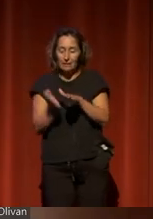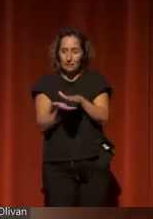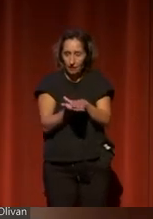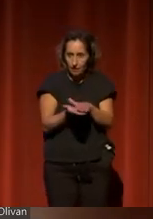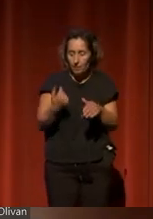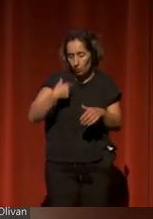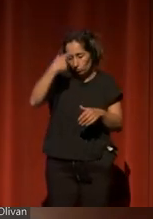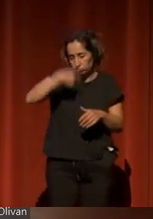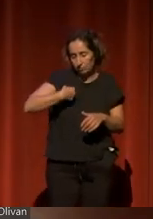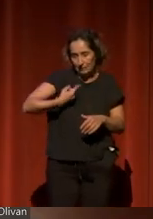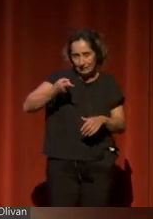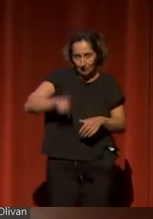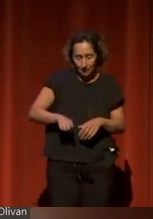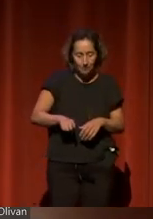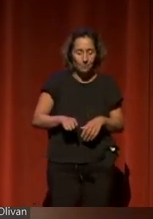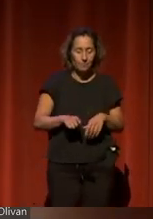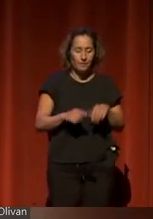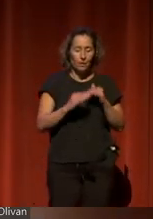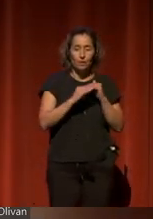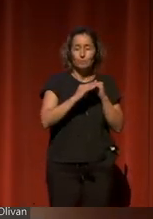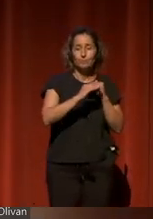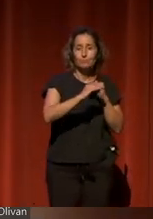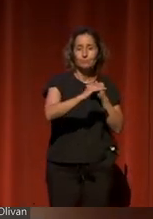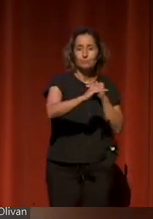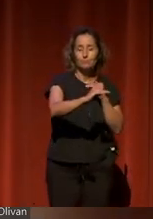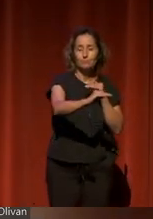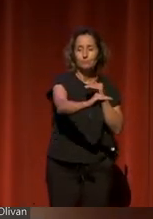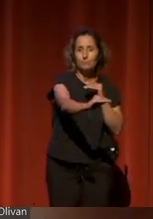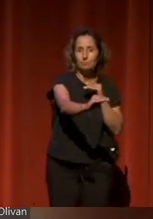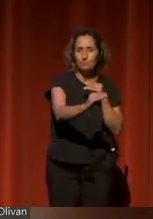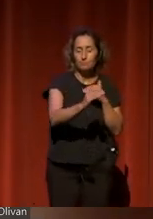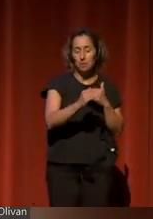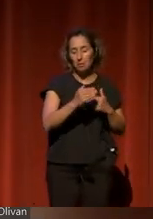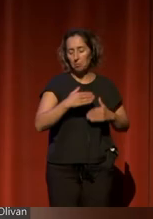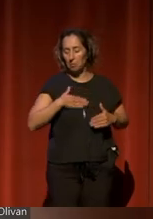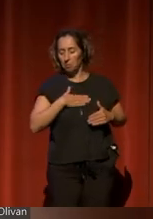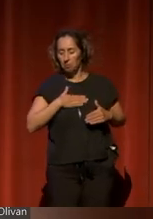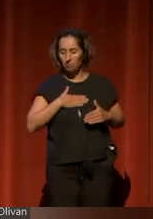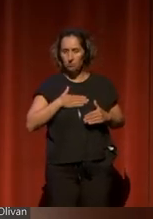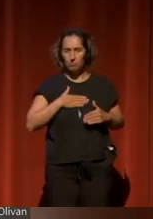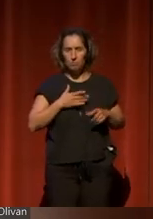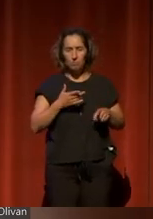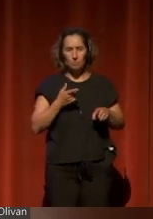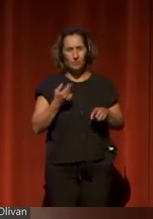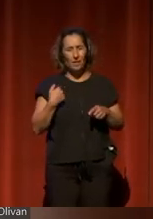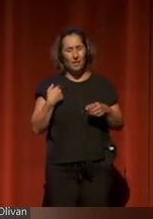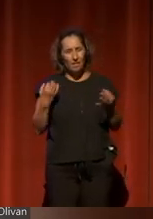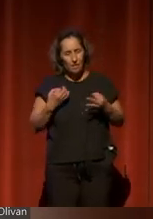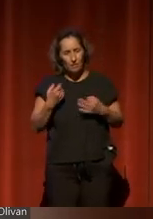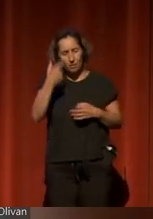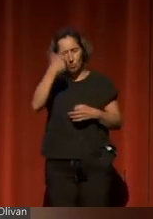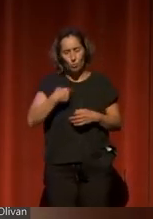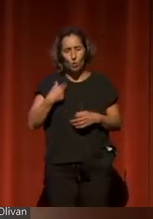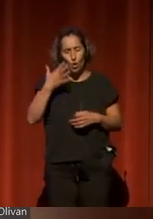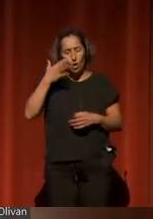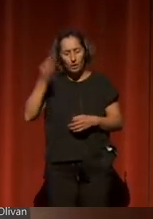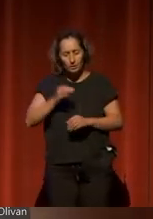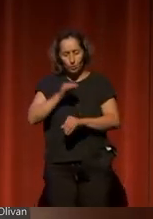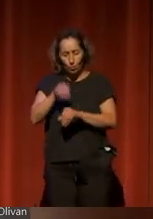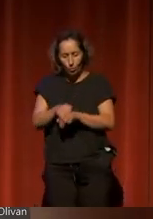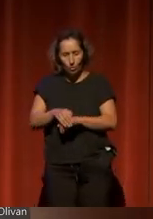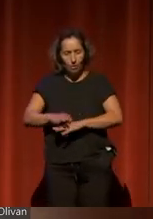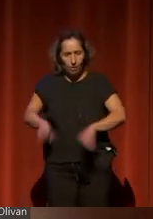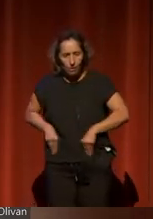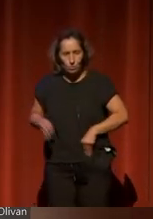No creo que nos exige un Plus de riesgo No ya que ya que tenemos esa red nos nos nos permite